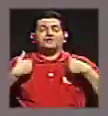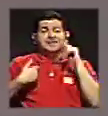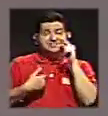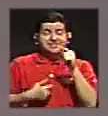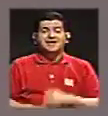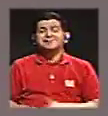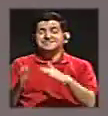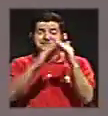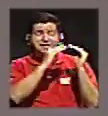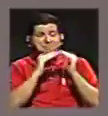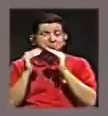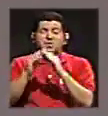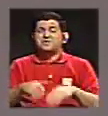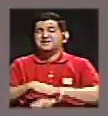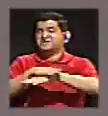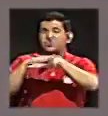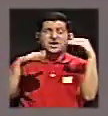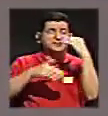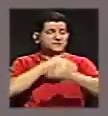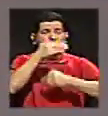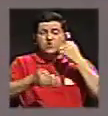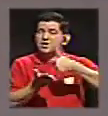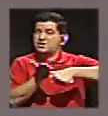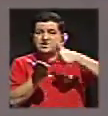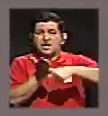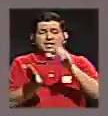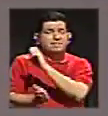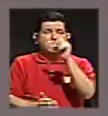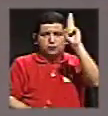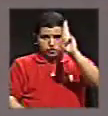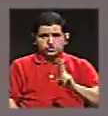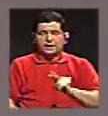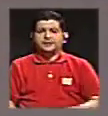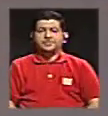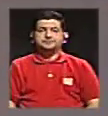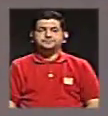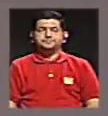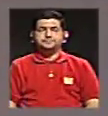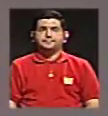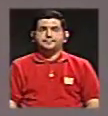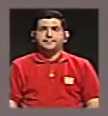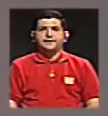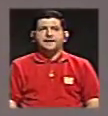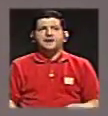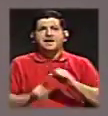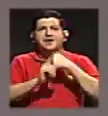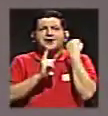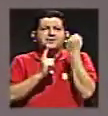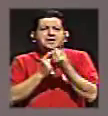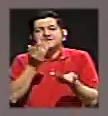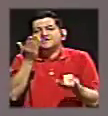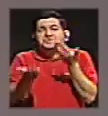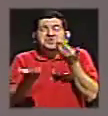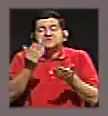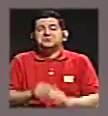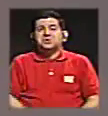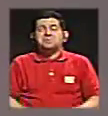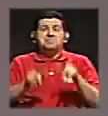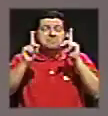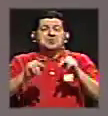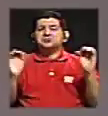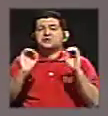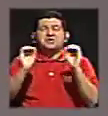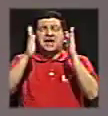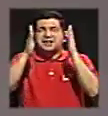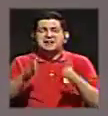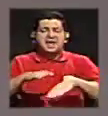era una población excluida de los procesos electorales en Costa Rica eh estaba como en el imaginario que nadie se iba nadie migraba